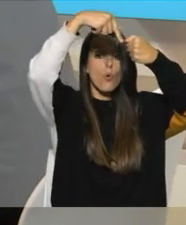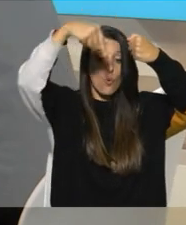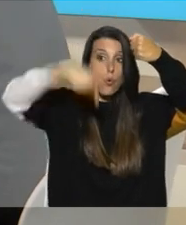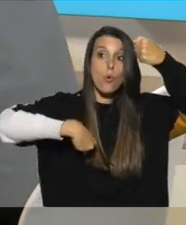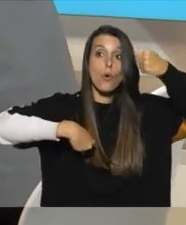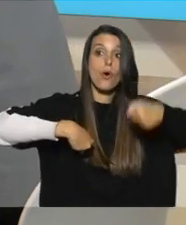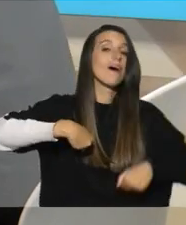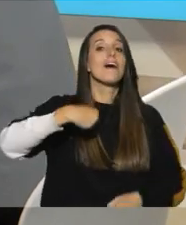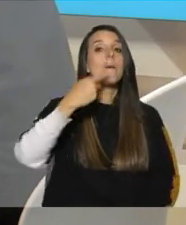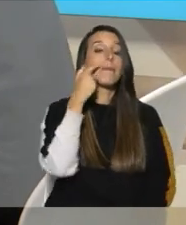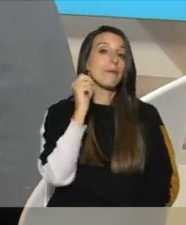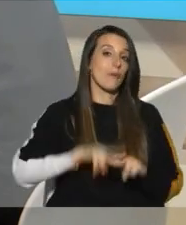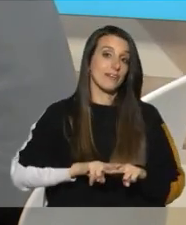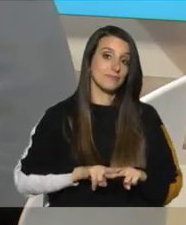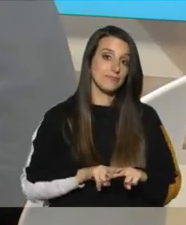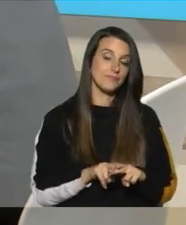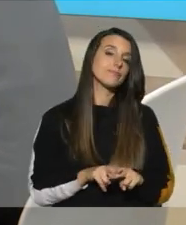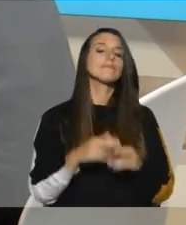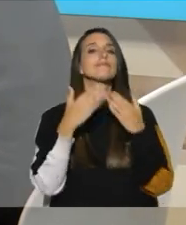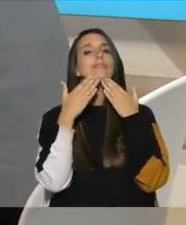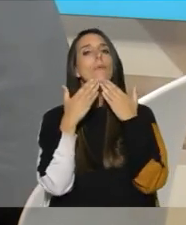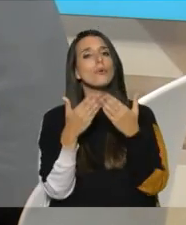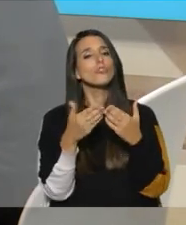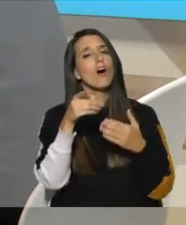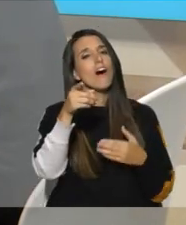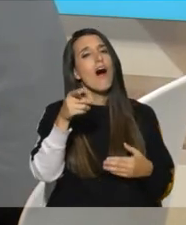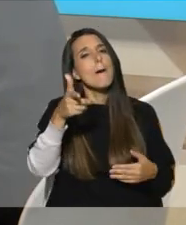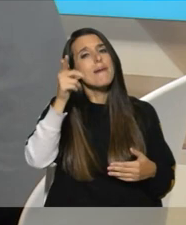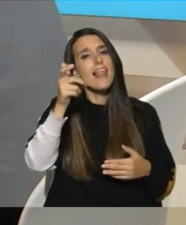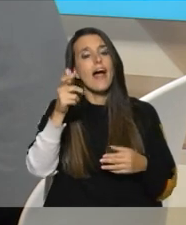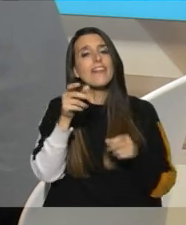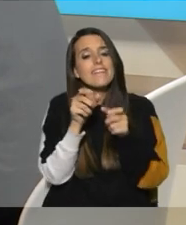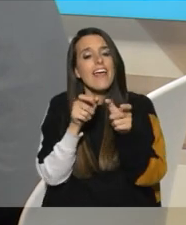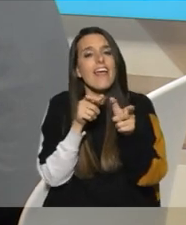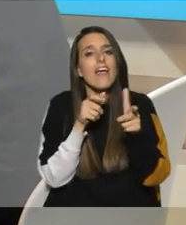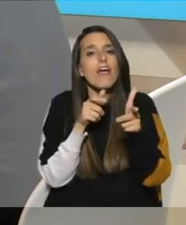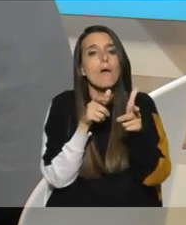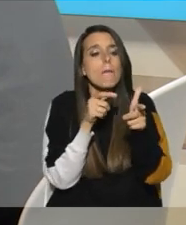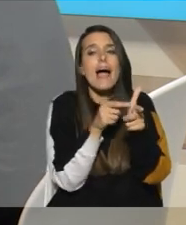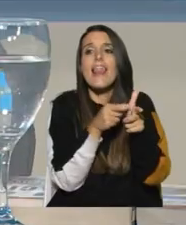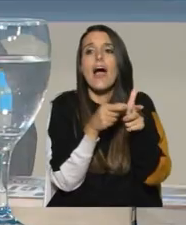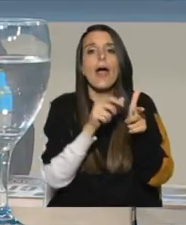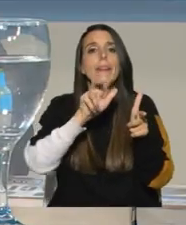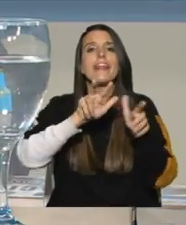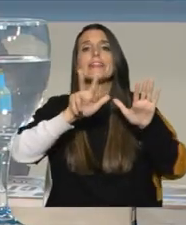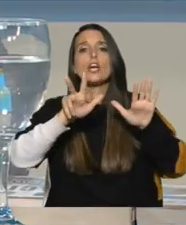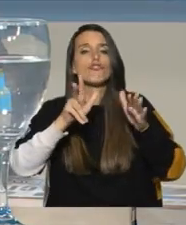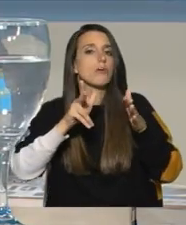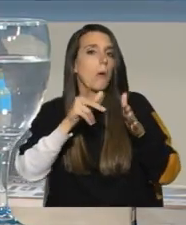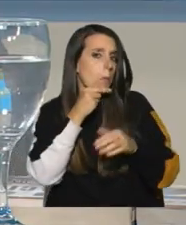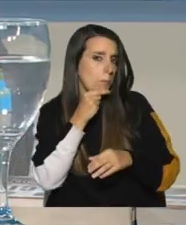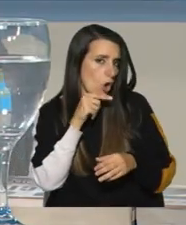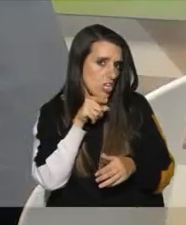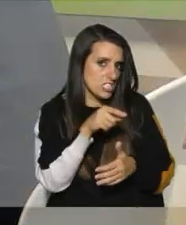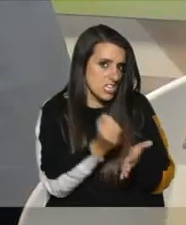punto, porque se había dicho que la bala que mató a su padre era una bala 38, calibre 38, que es la que usa la policía. Entonces había quedado la duda...